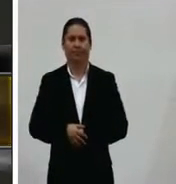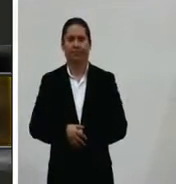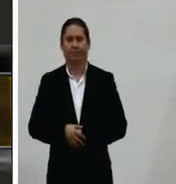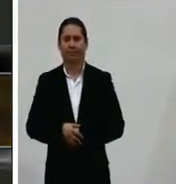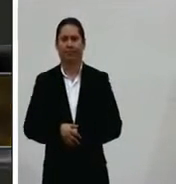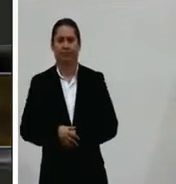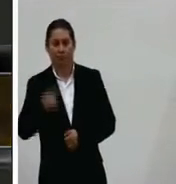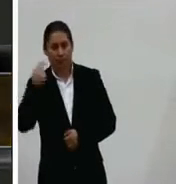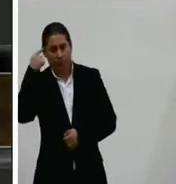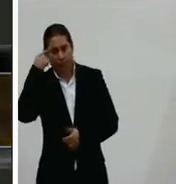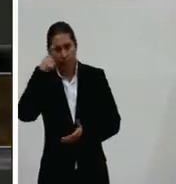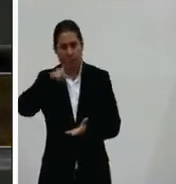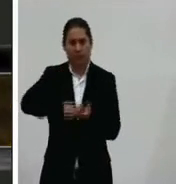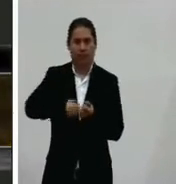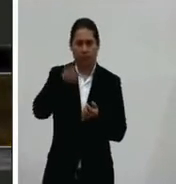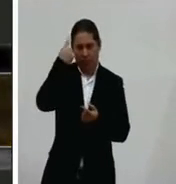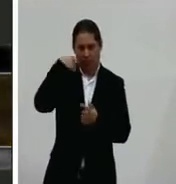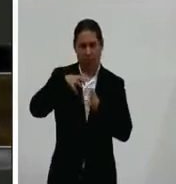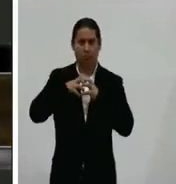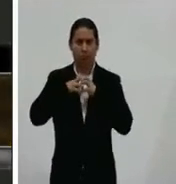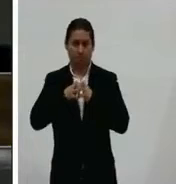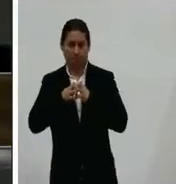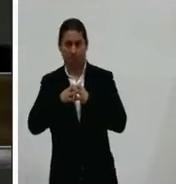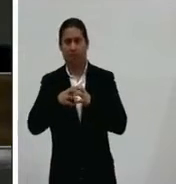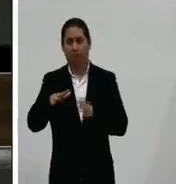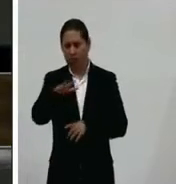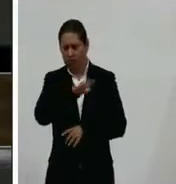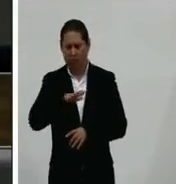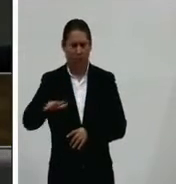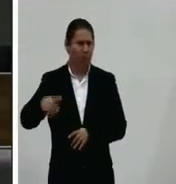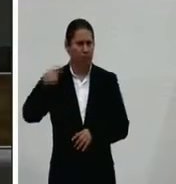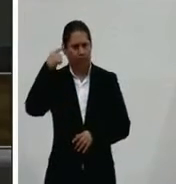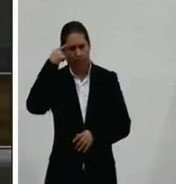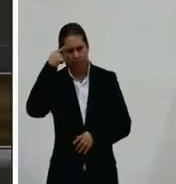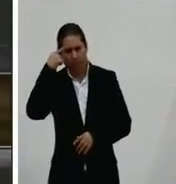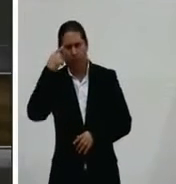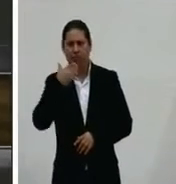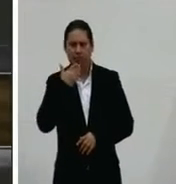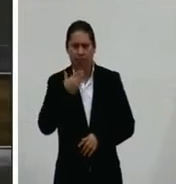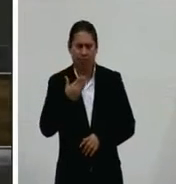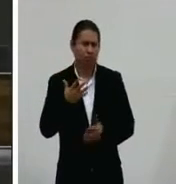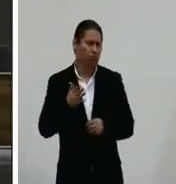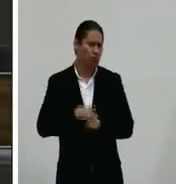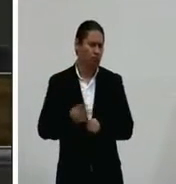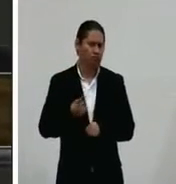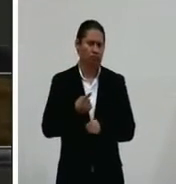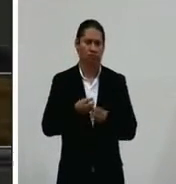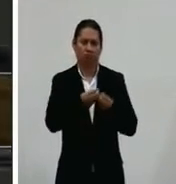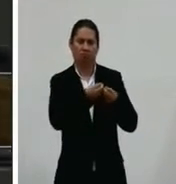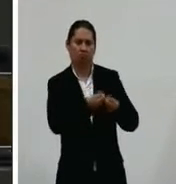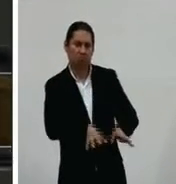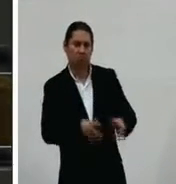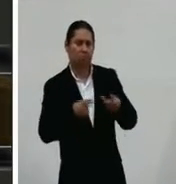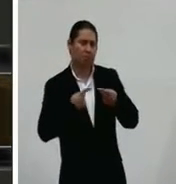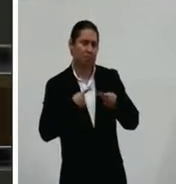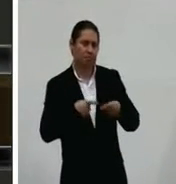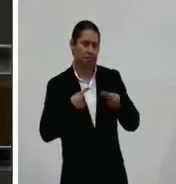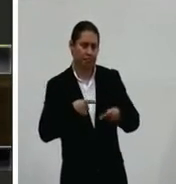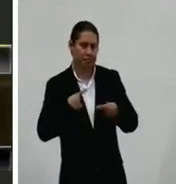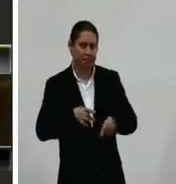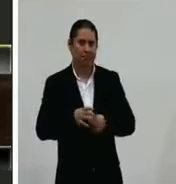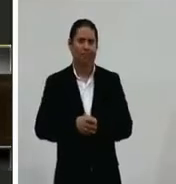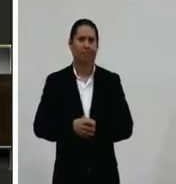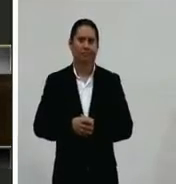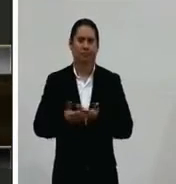procesos psicológicos y psicosociales que siguen al deudo precisamente por la pérdida de una persona con la que